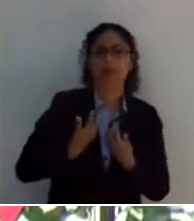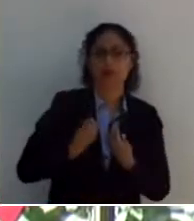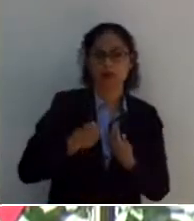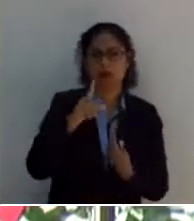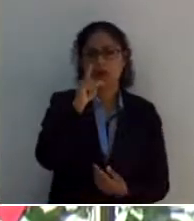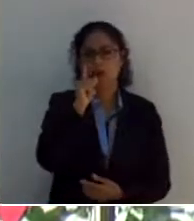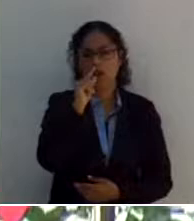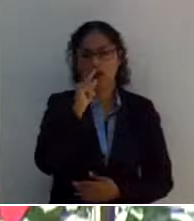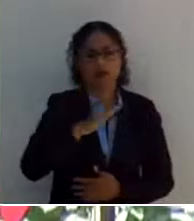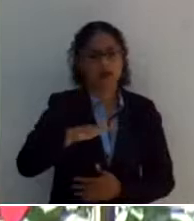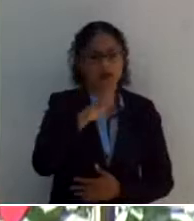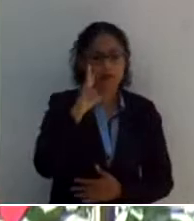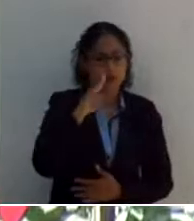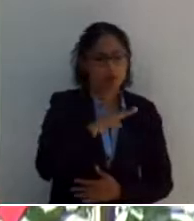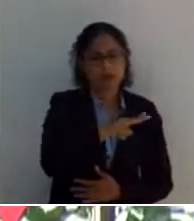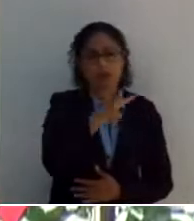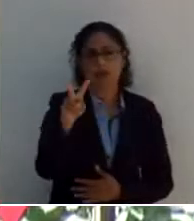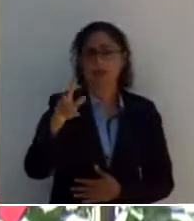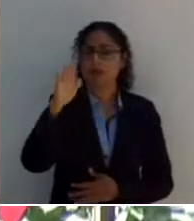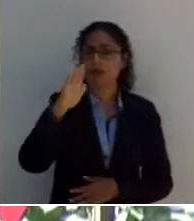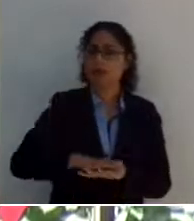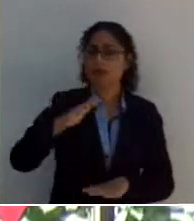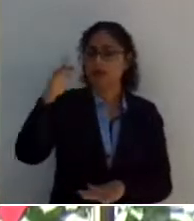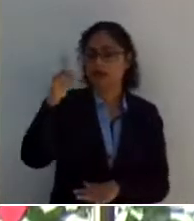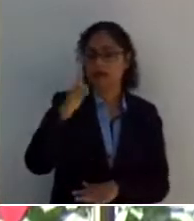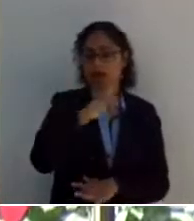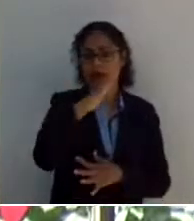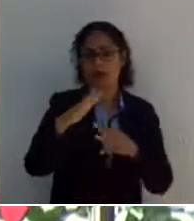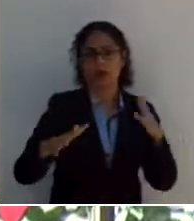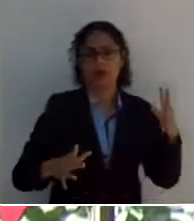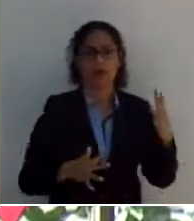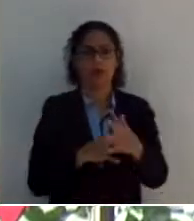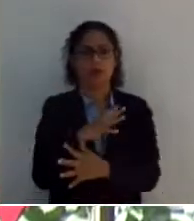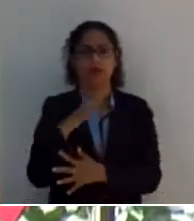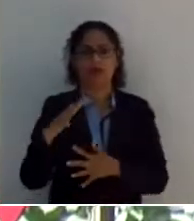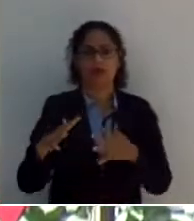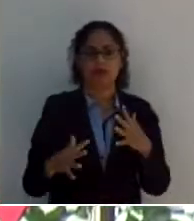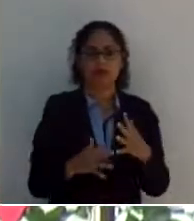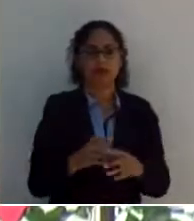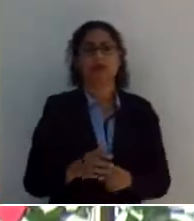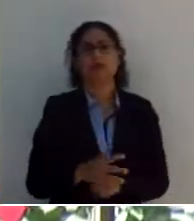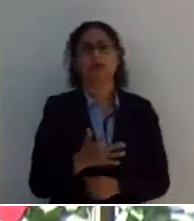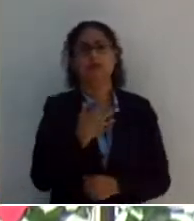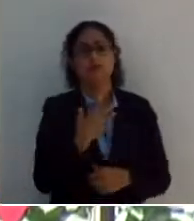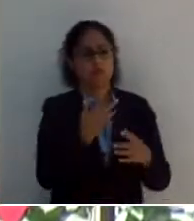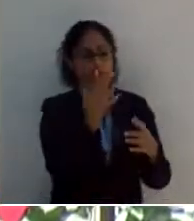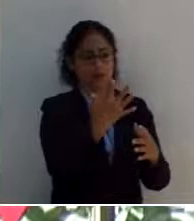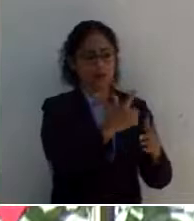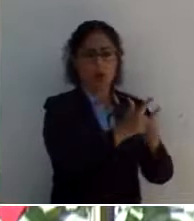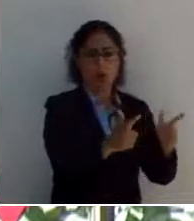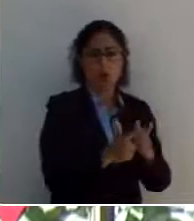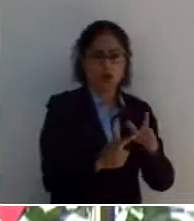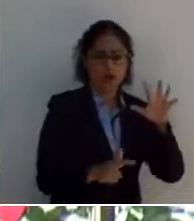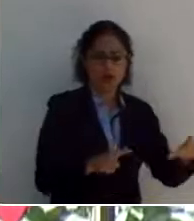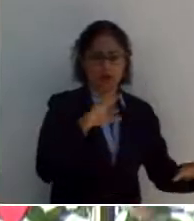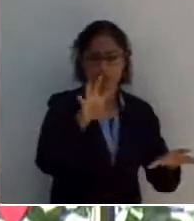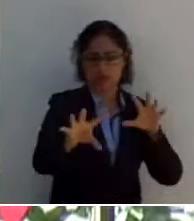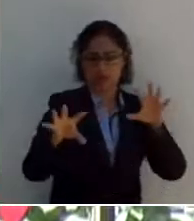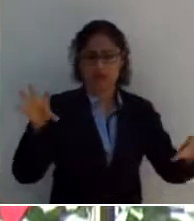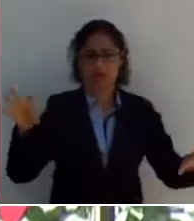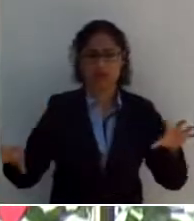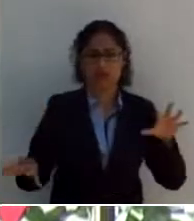Estado. Un caos total, en donde había 5 agrupaciones